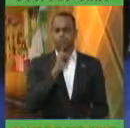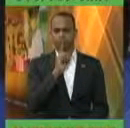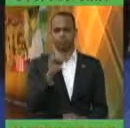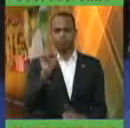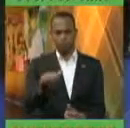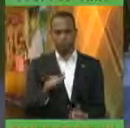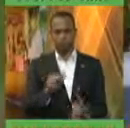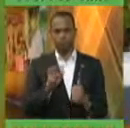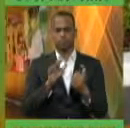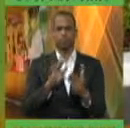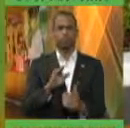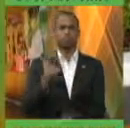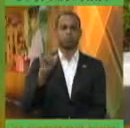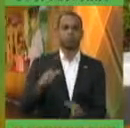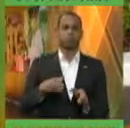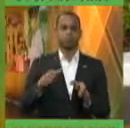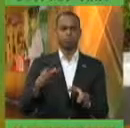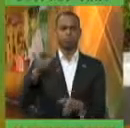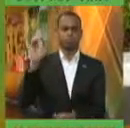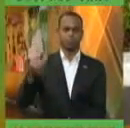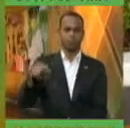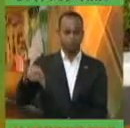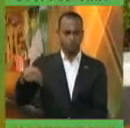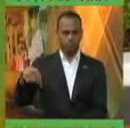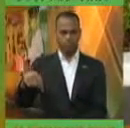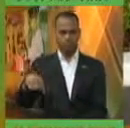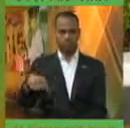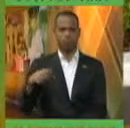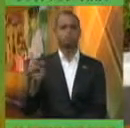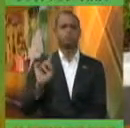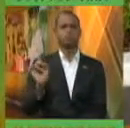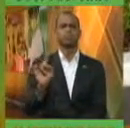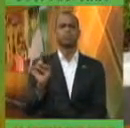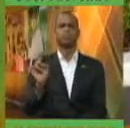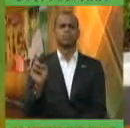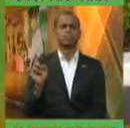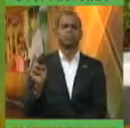aquí es esa calle aquí que debe ser en europa